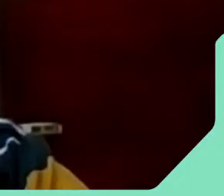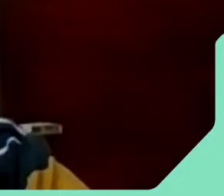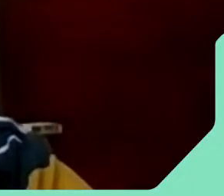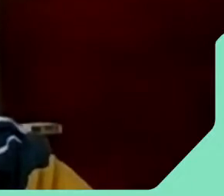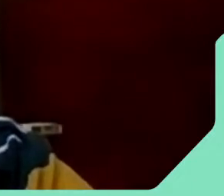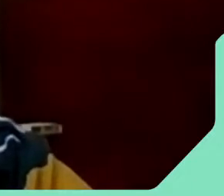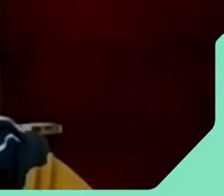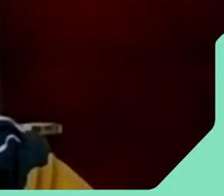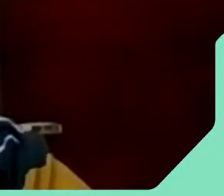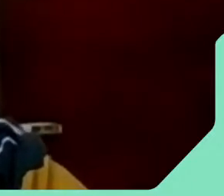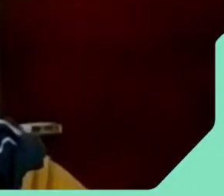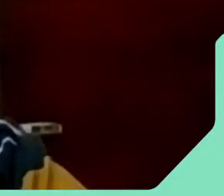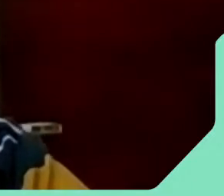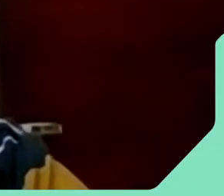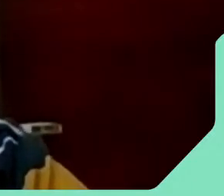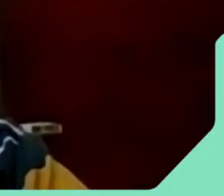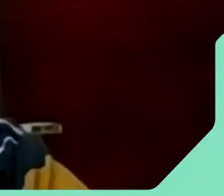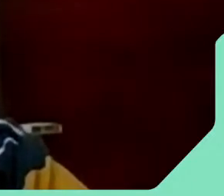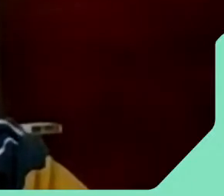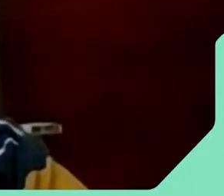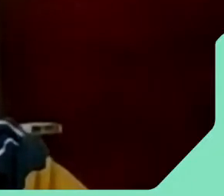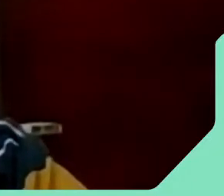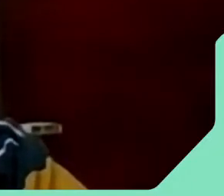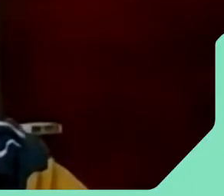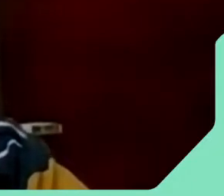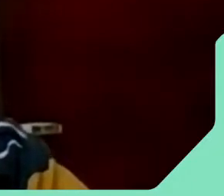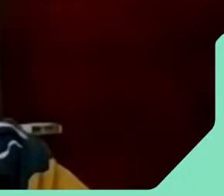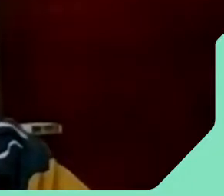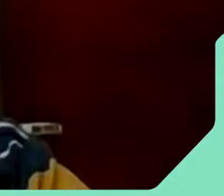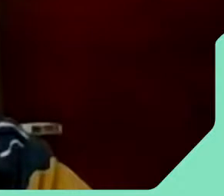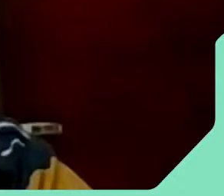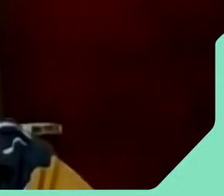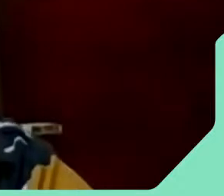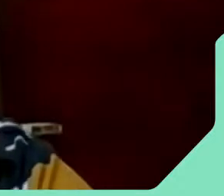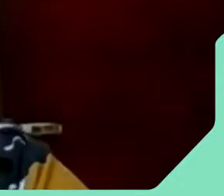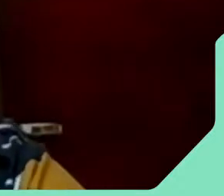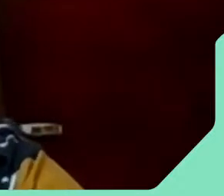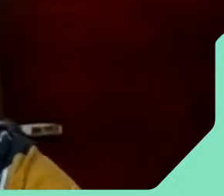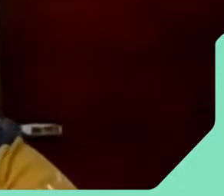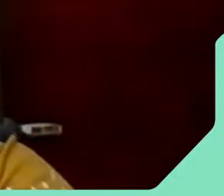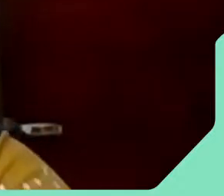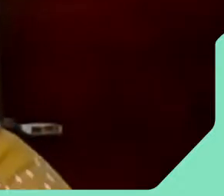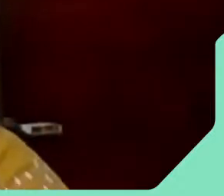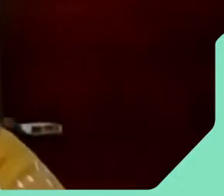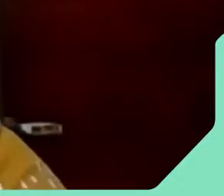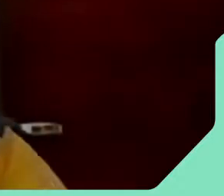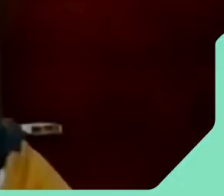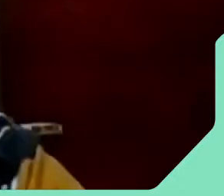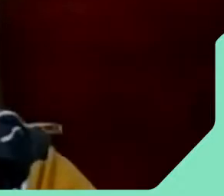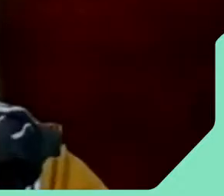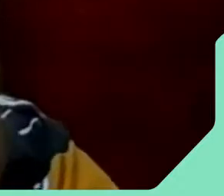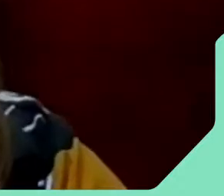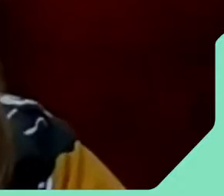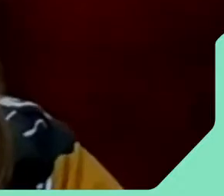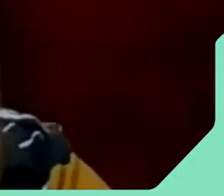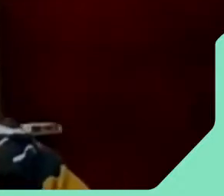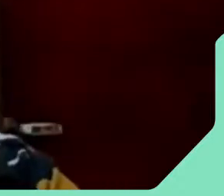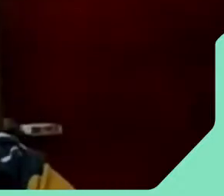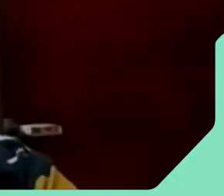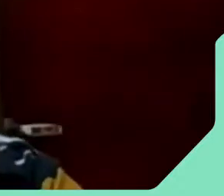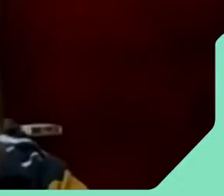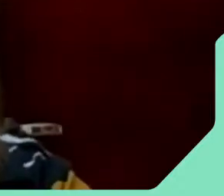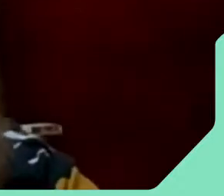tarde. Así que sin más, agradeciendo nuevamente, dejo la palabra ya a los representantes de nuestras carreras. Muchas